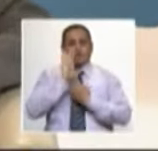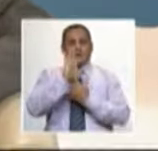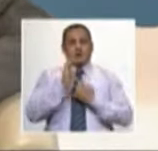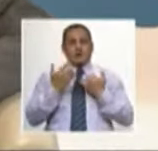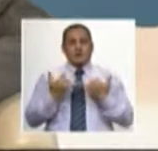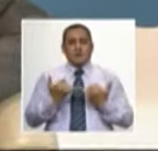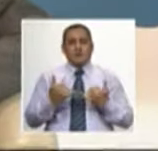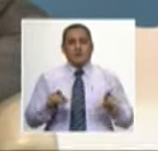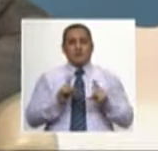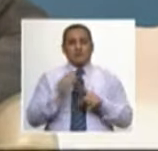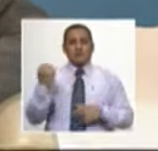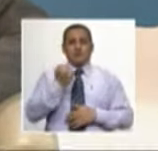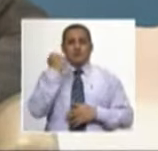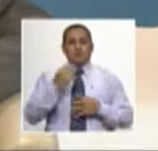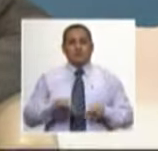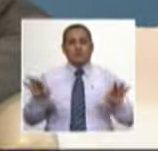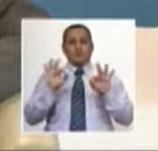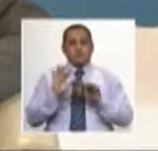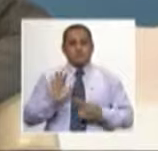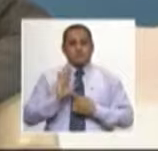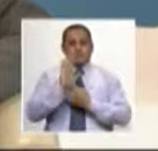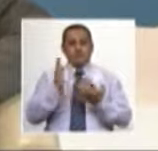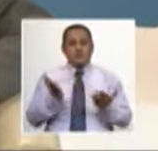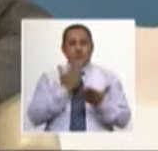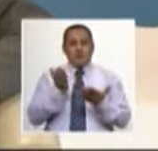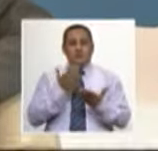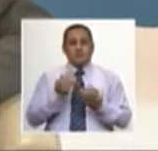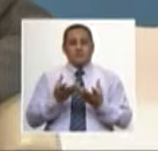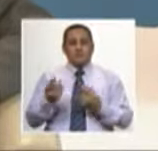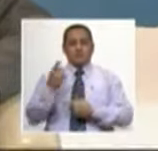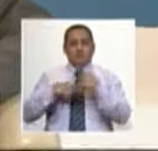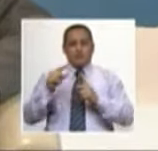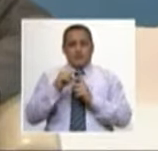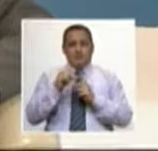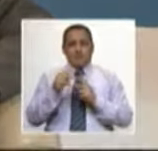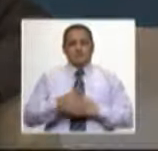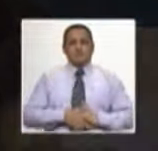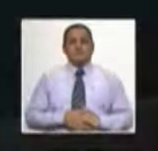sus logros más notables, como fue la publicación de este libro. Volvemos con las frases del programa.